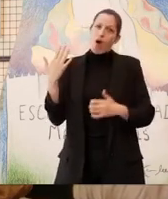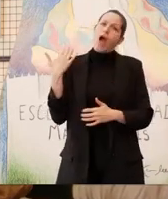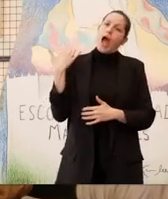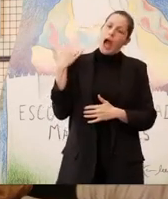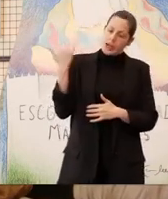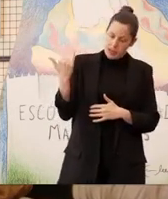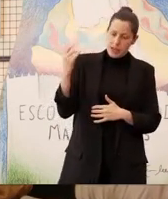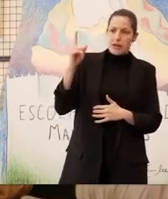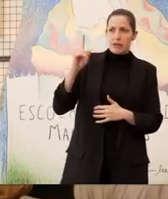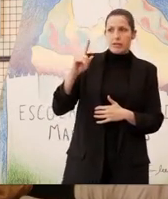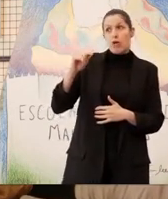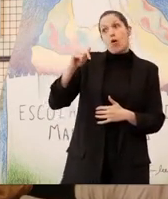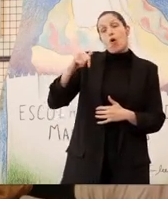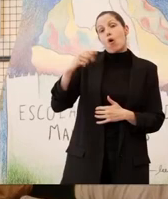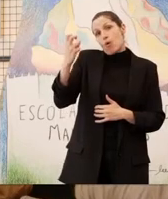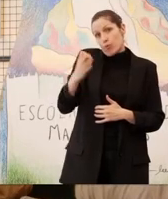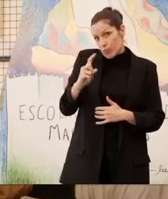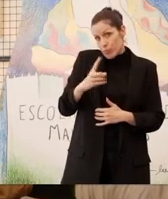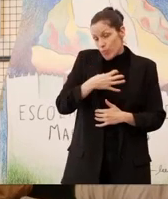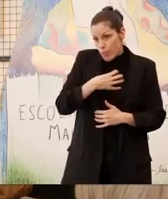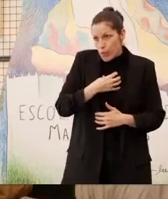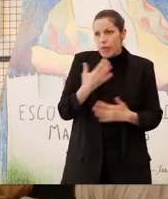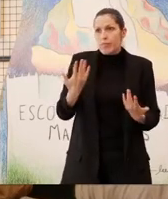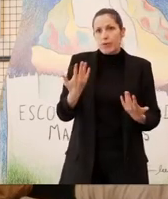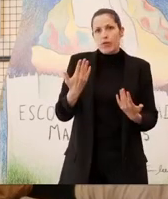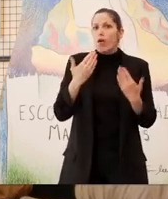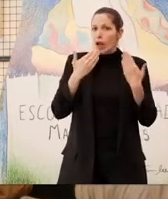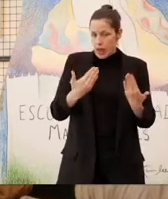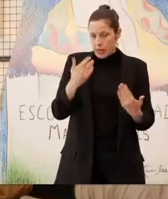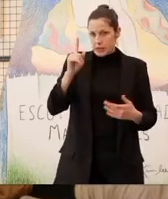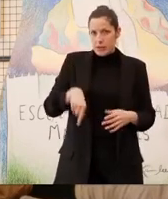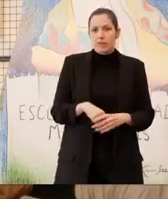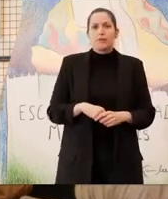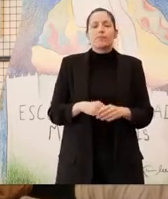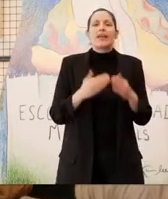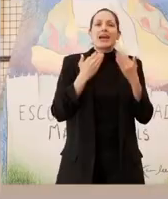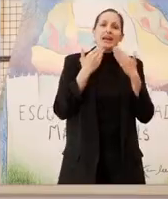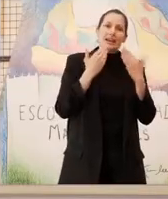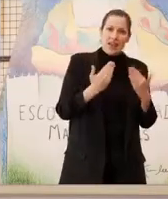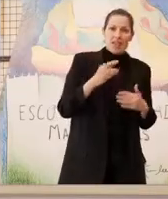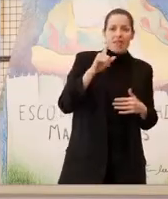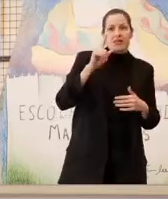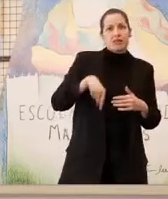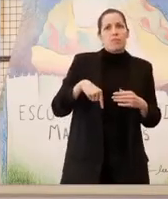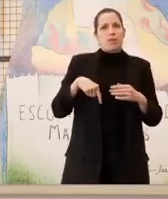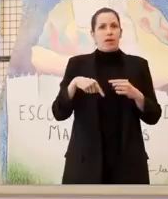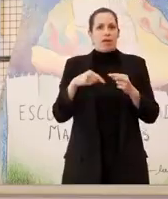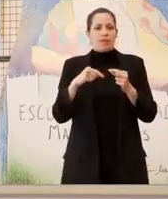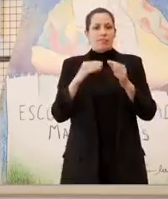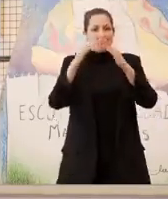estuvieron aquí y hoy no han podido venir y un agradecimiento también enorme a quienes están